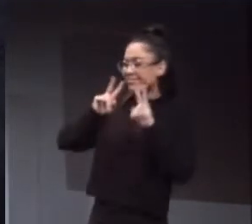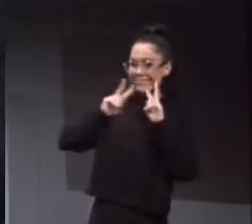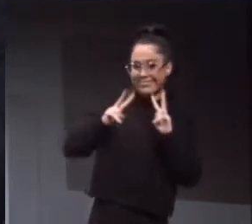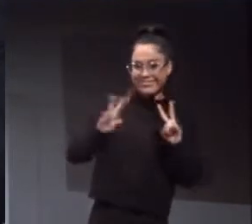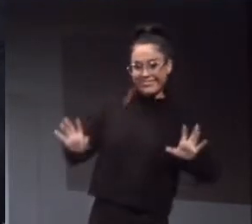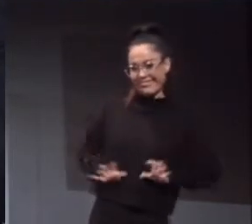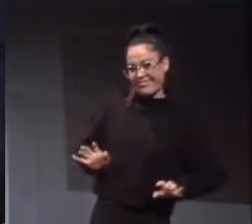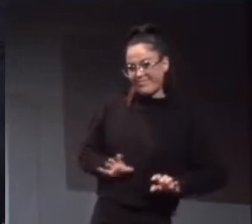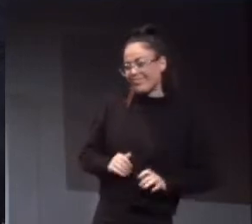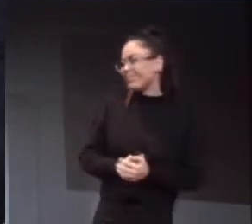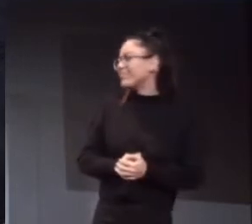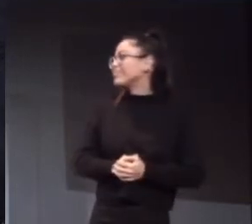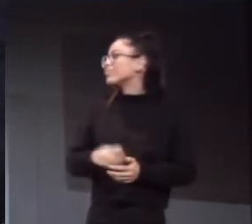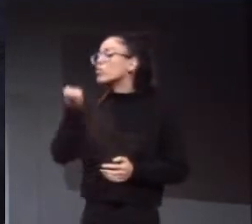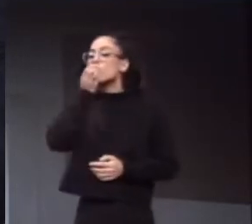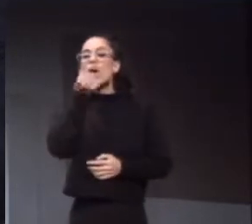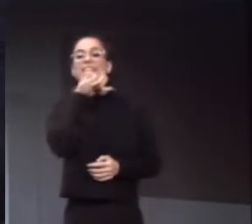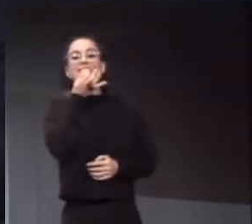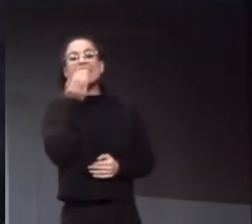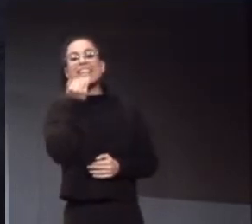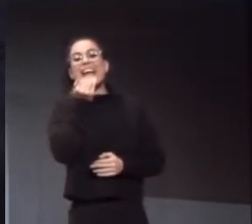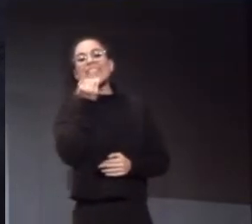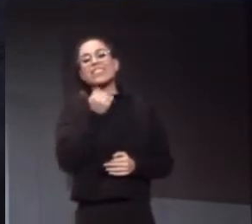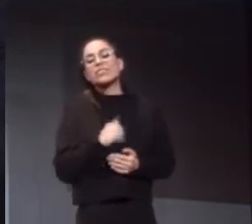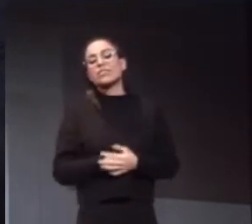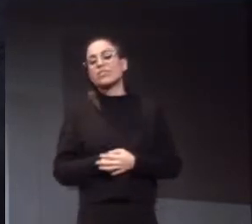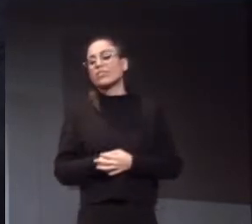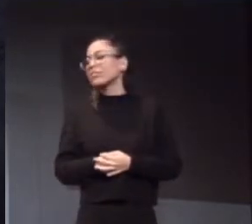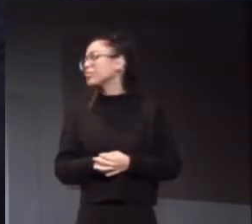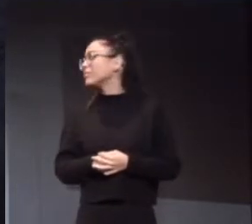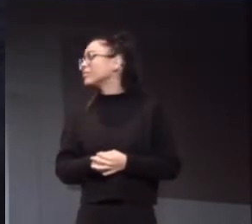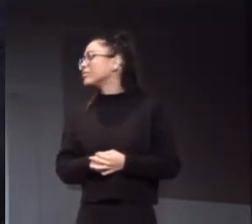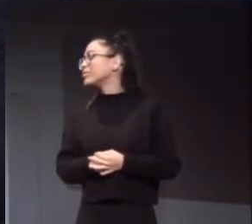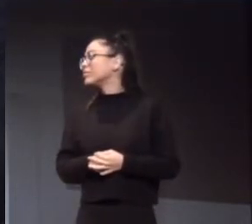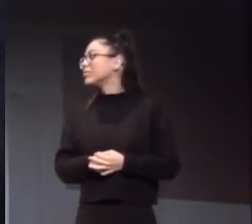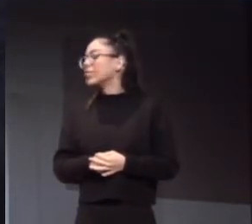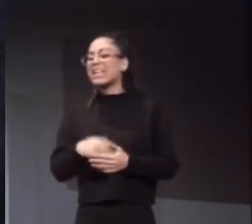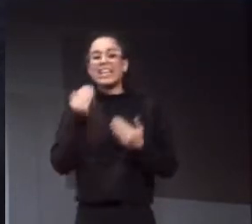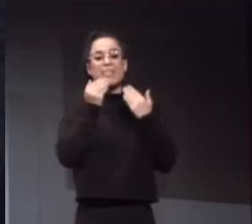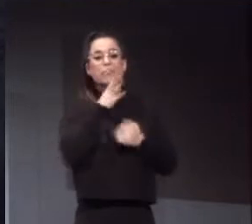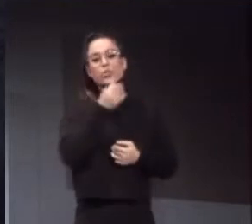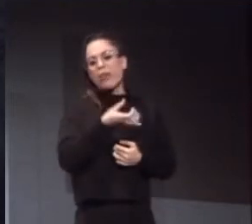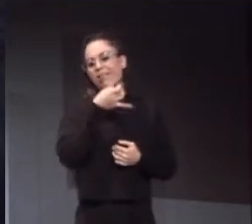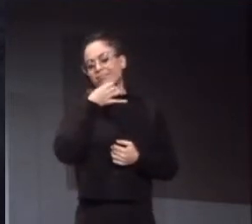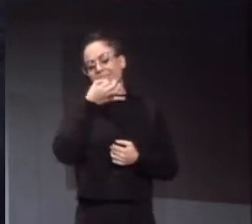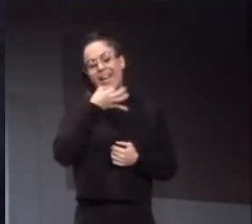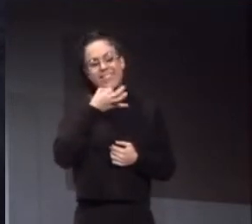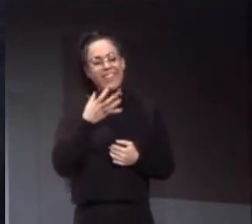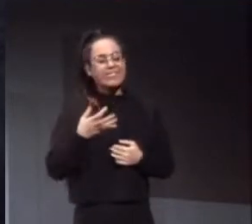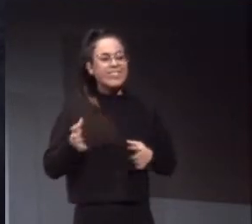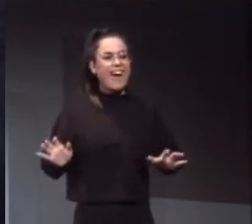sí buenas tardes gracias primero por qué nos has alegrado la tarde y nos ha llenado de